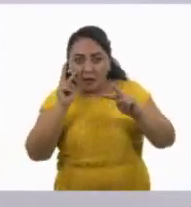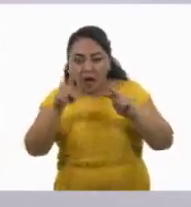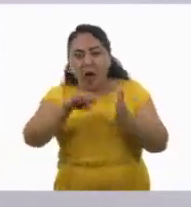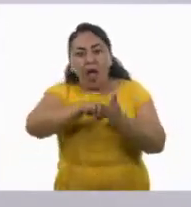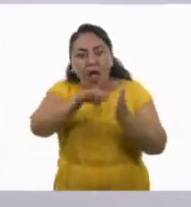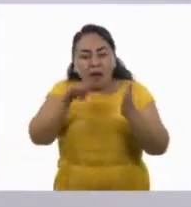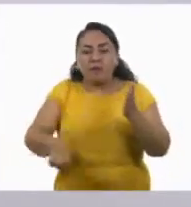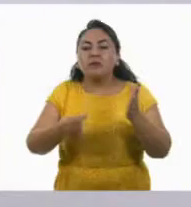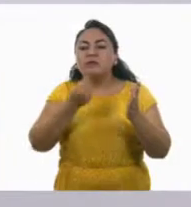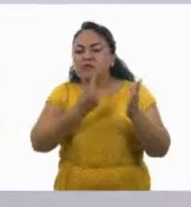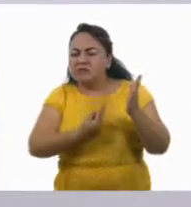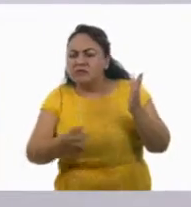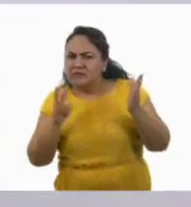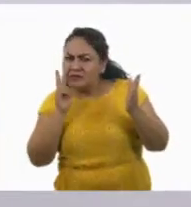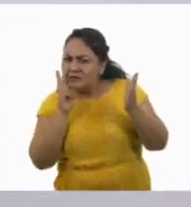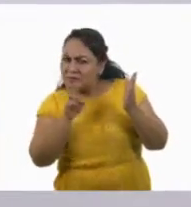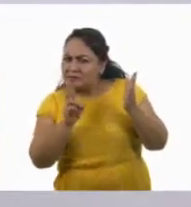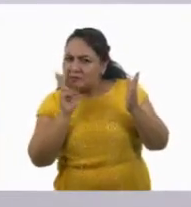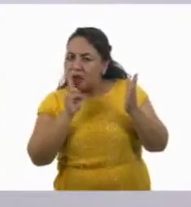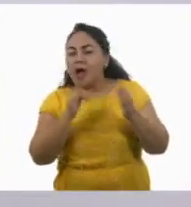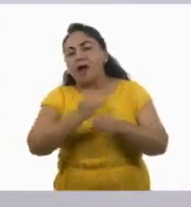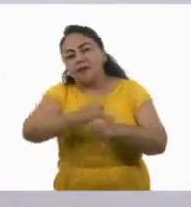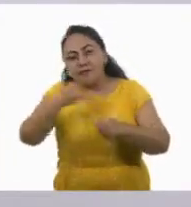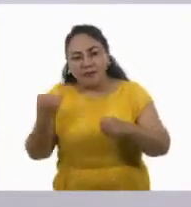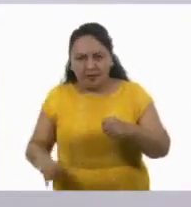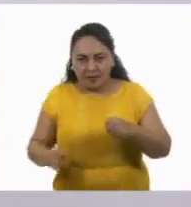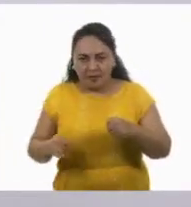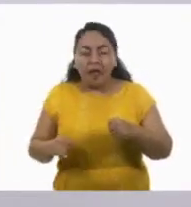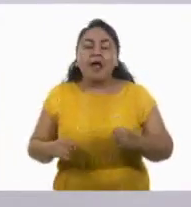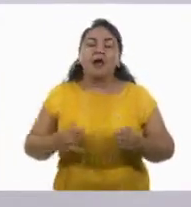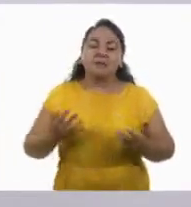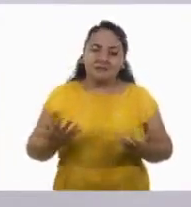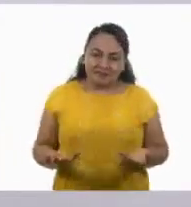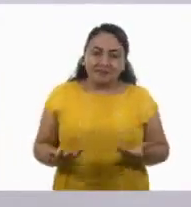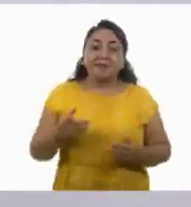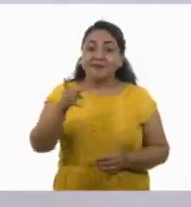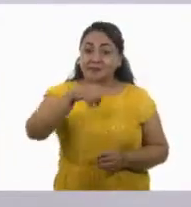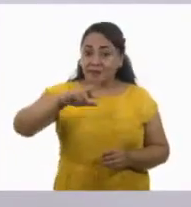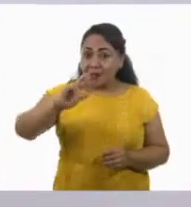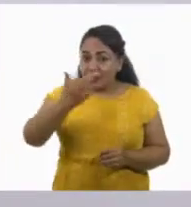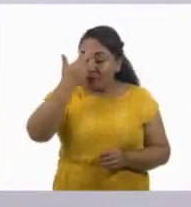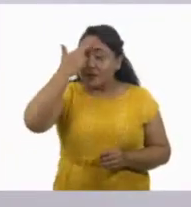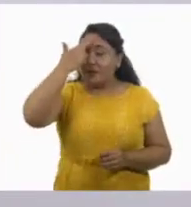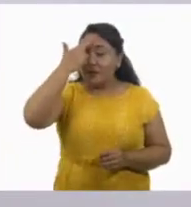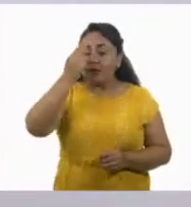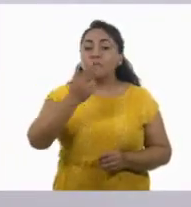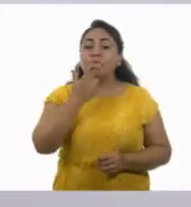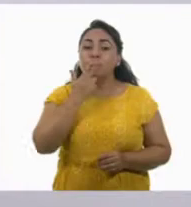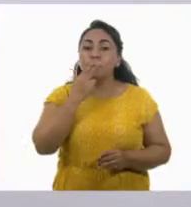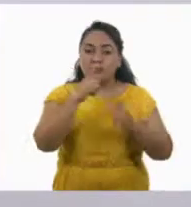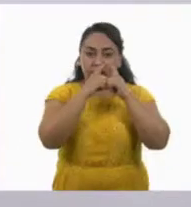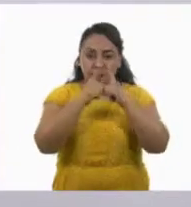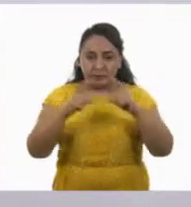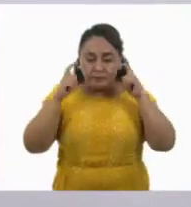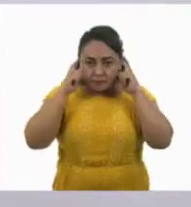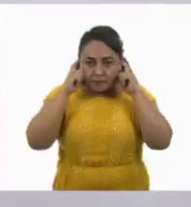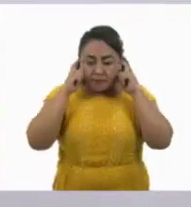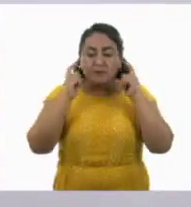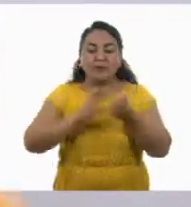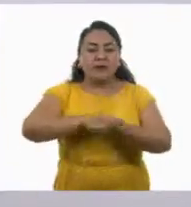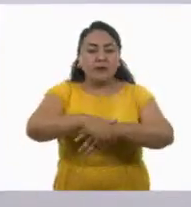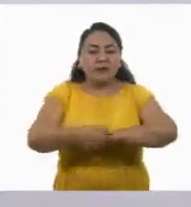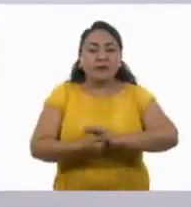las niñas y niños lo que hay que hacer. Así que recuerden utilizar cubrebocas y lavarse las